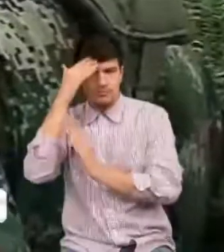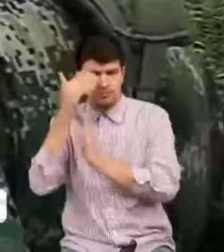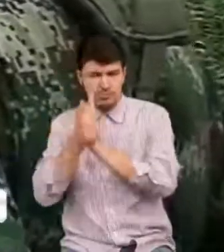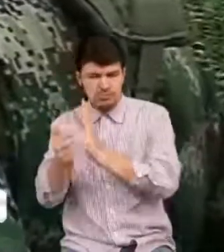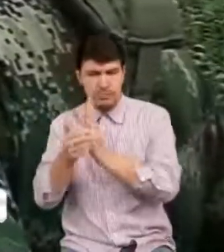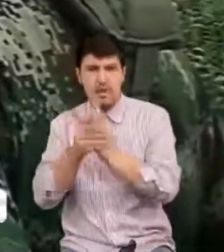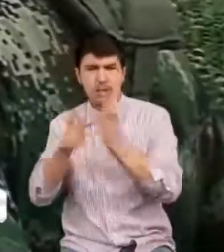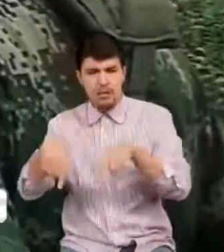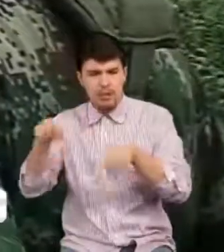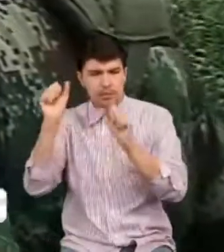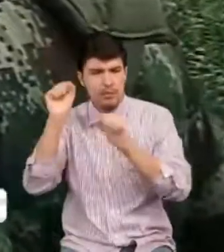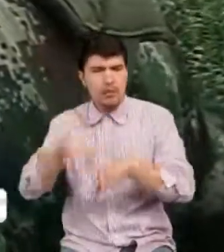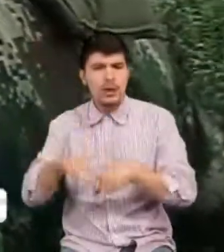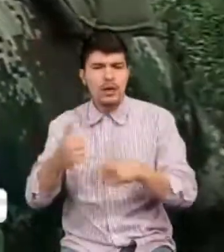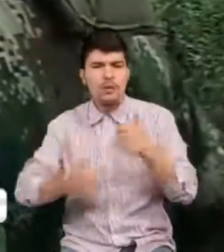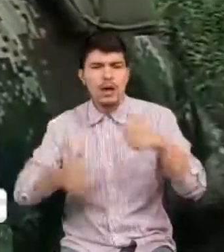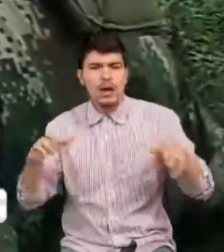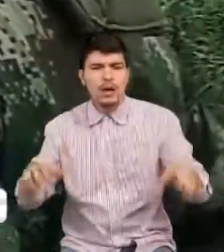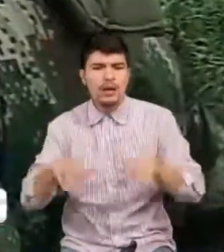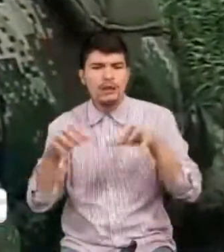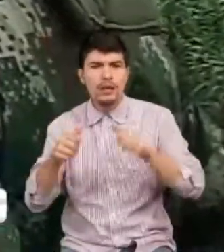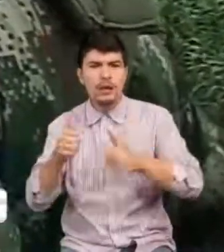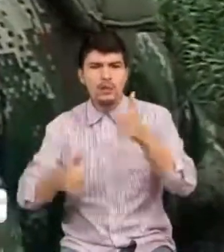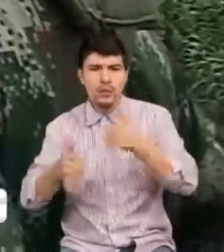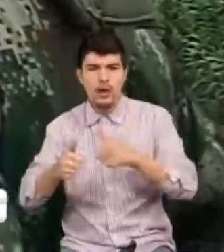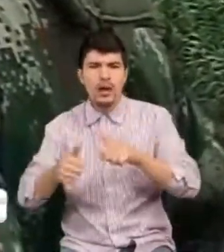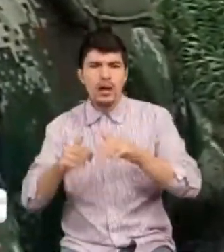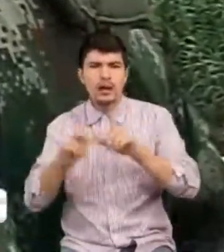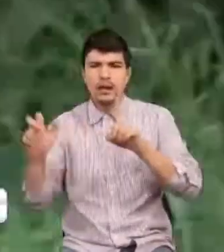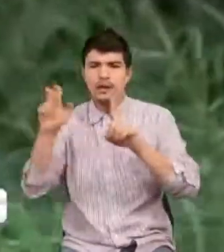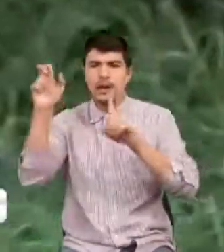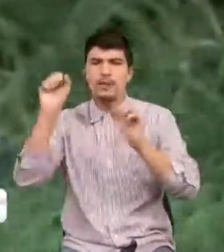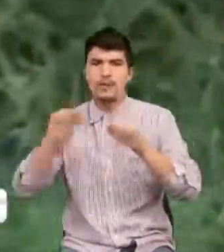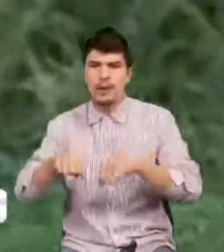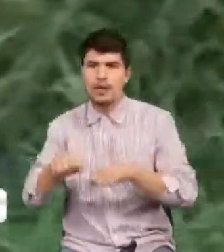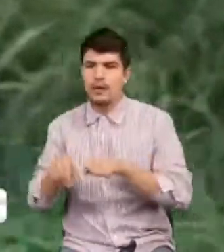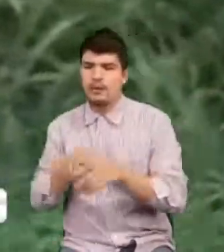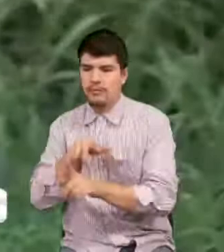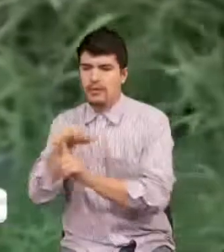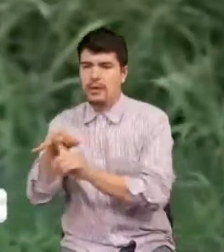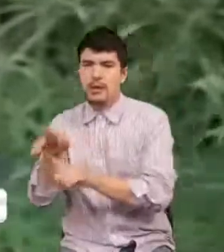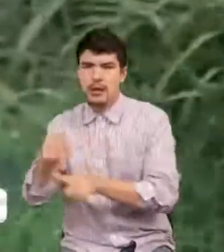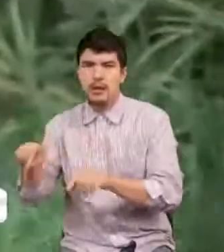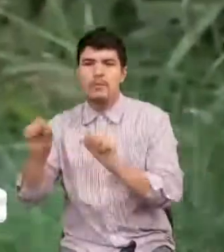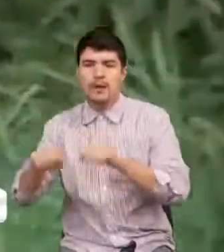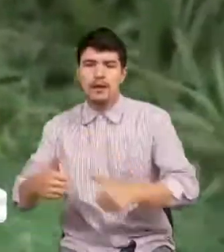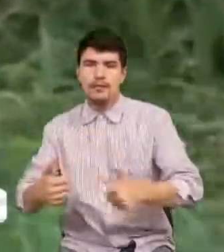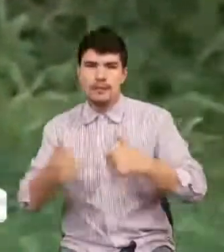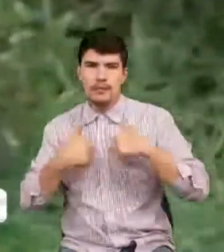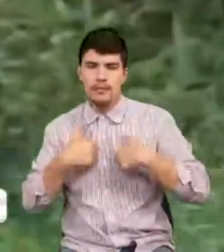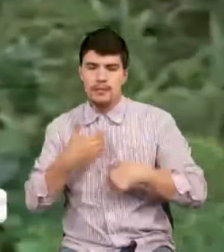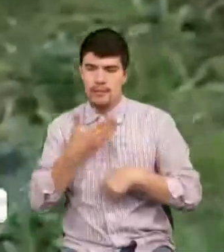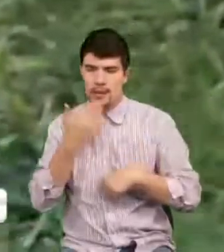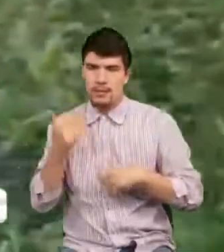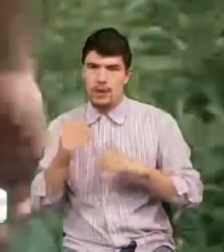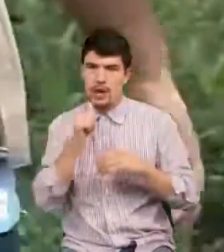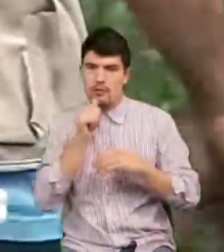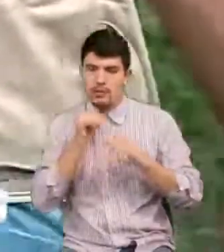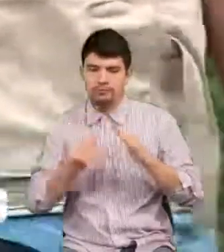decir cuáles son las actividades, en qué grado y en qué puntos del río Pamplonita lo vamos a hacer, porque definitivamente es nuestra